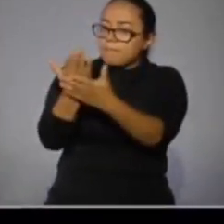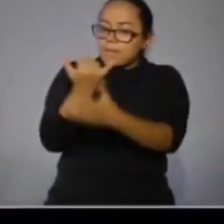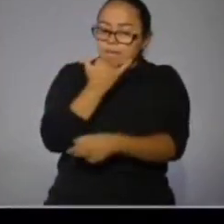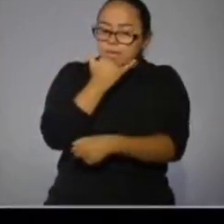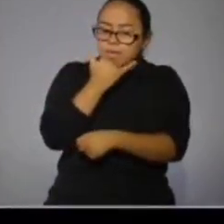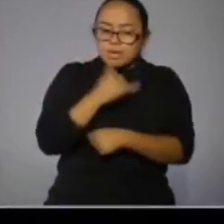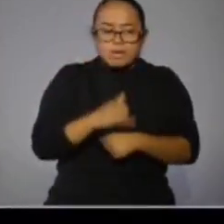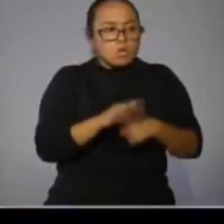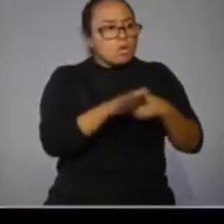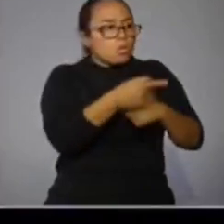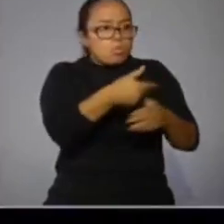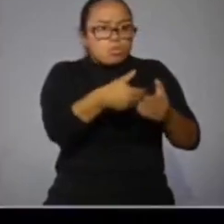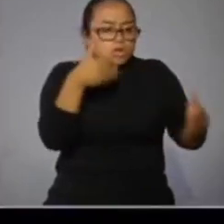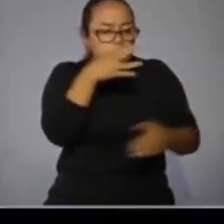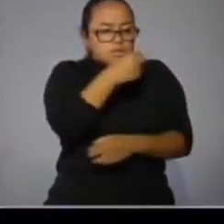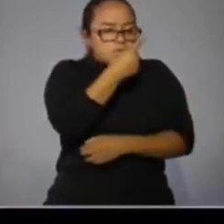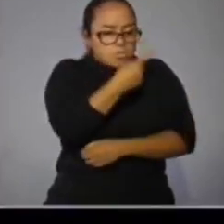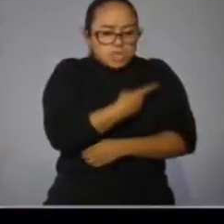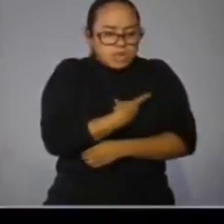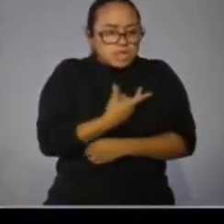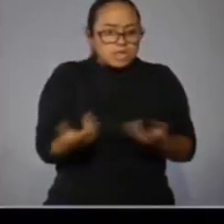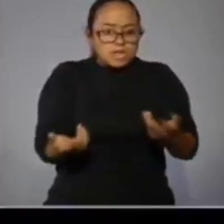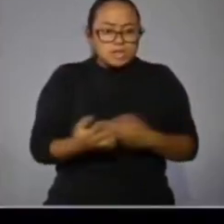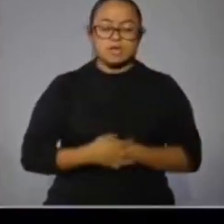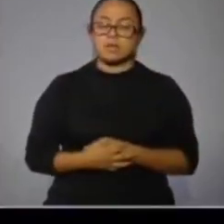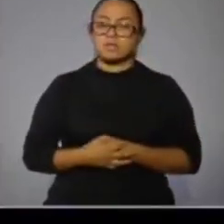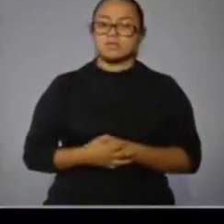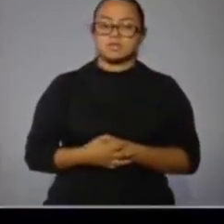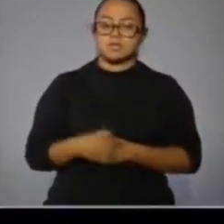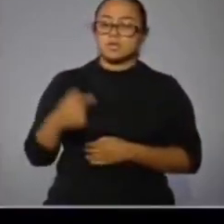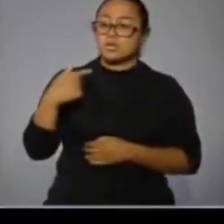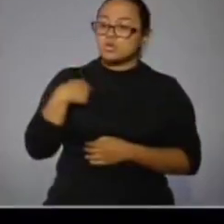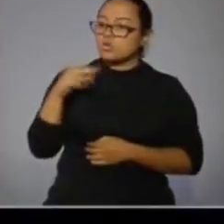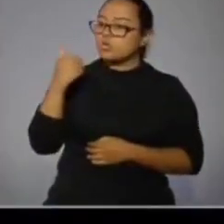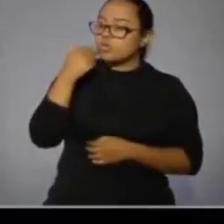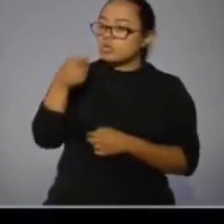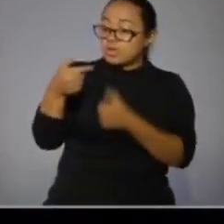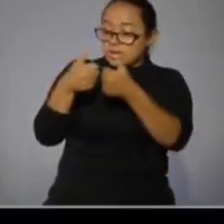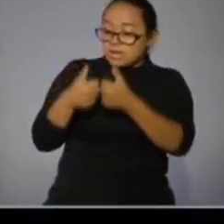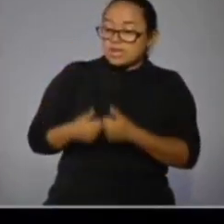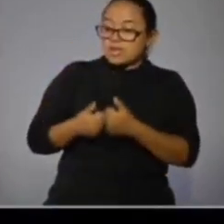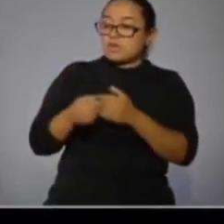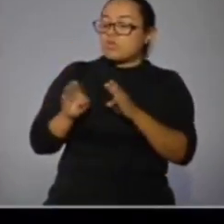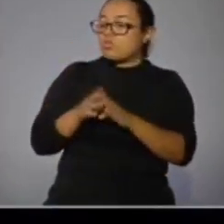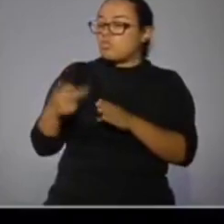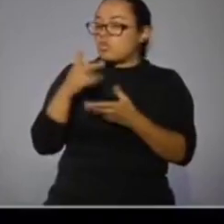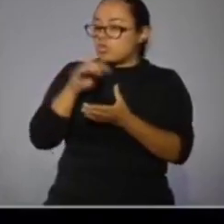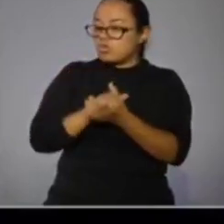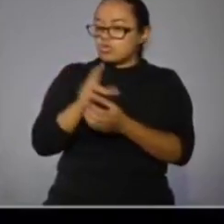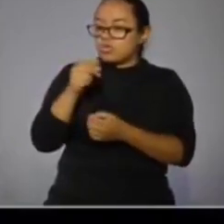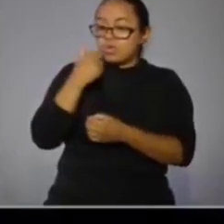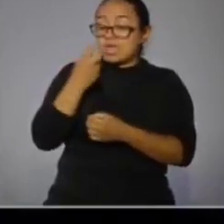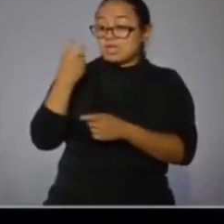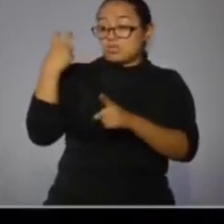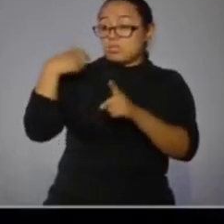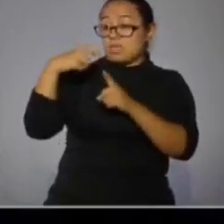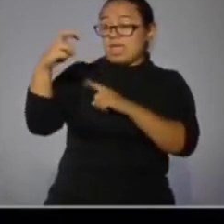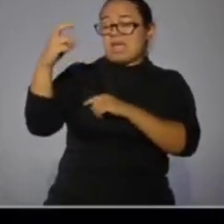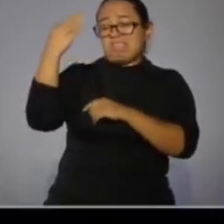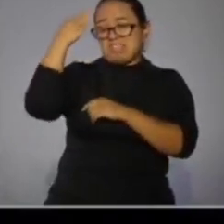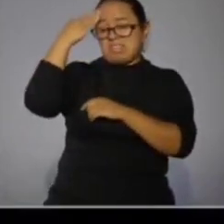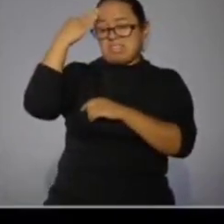¿Por qué no me dijiste antes? No quería arruinar tu estadía en plena noche de bodas. Son viajes largos y